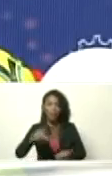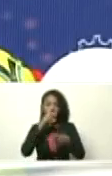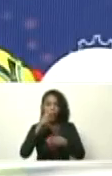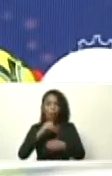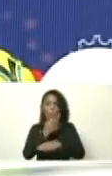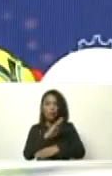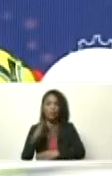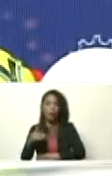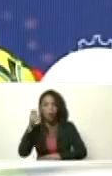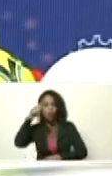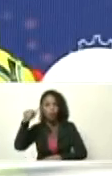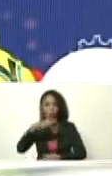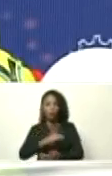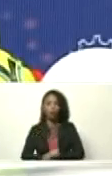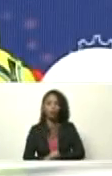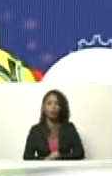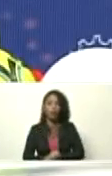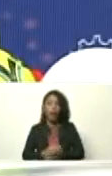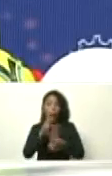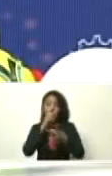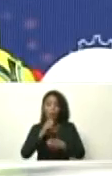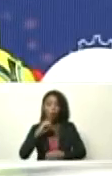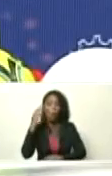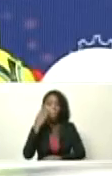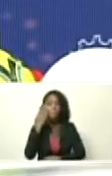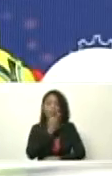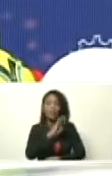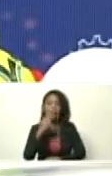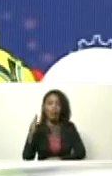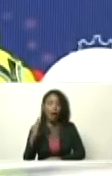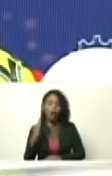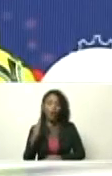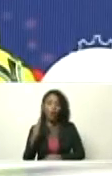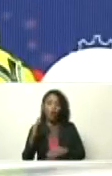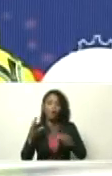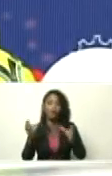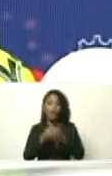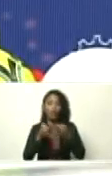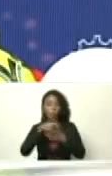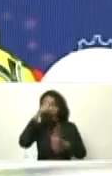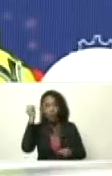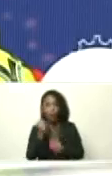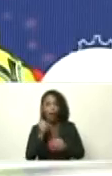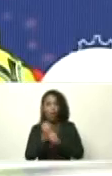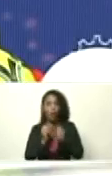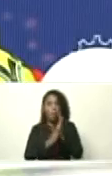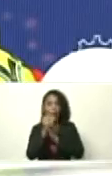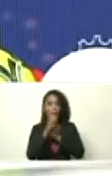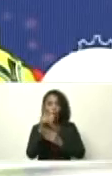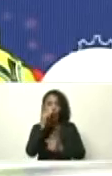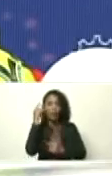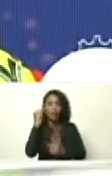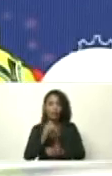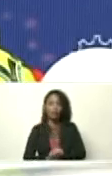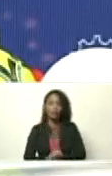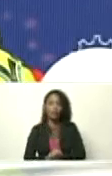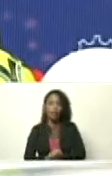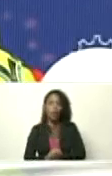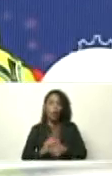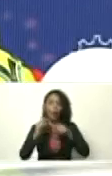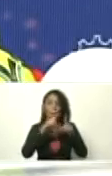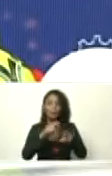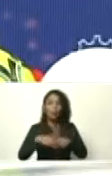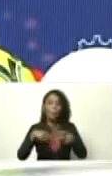Bicentenario del Pueblo, que es el Banco Bicentenario de la clase obrera, los emprendedores, las emprendedoras, los campesinos,